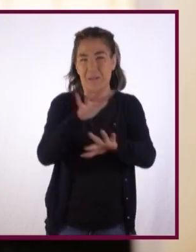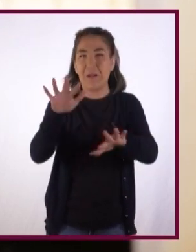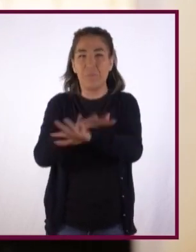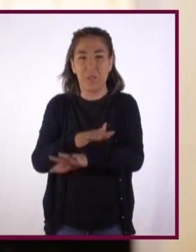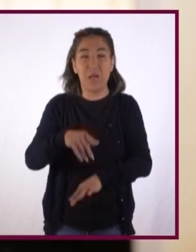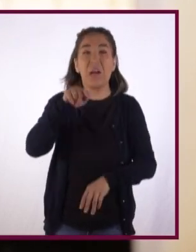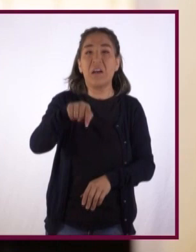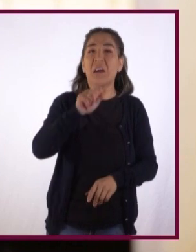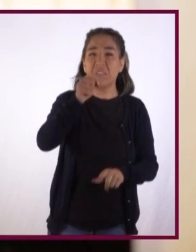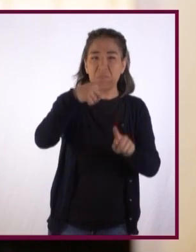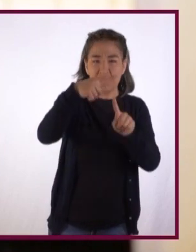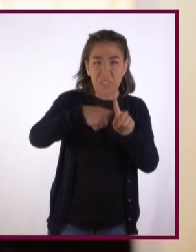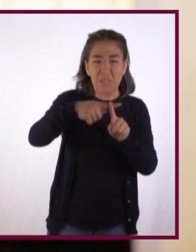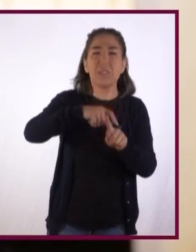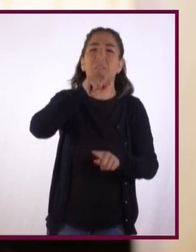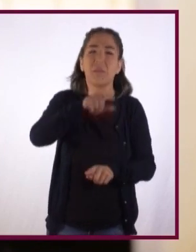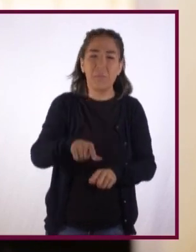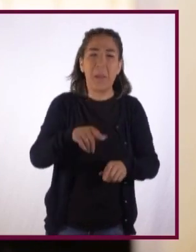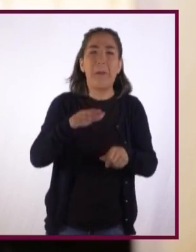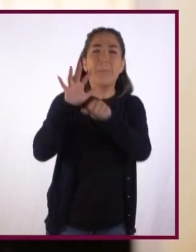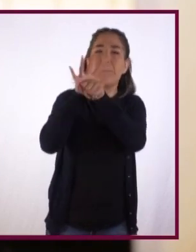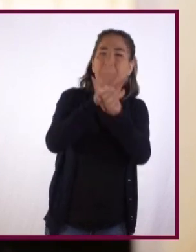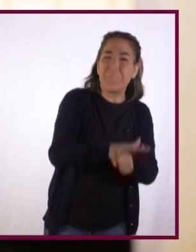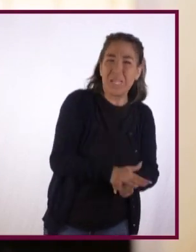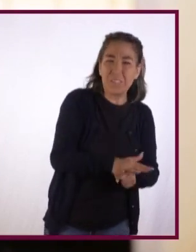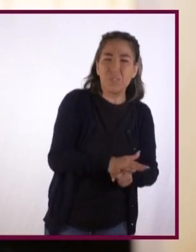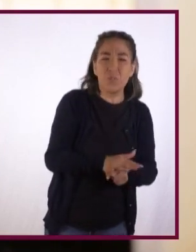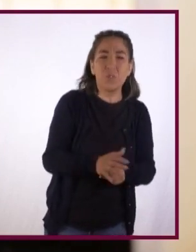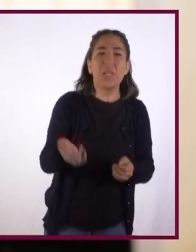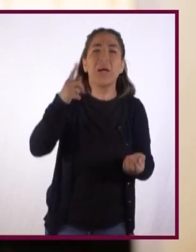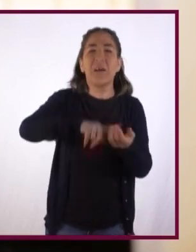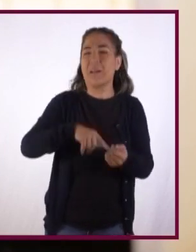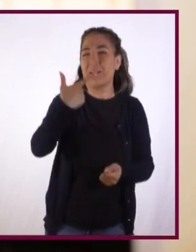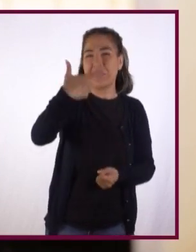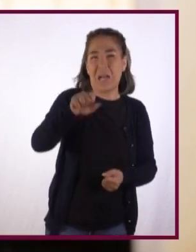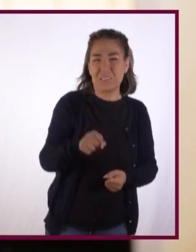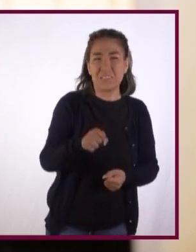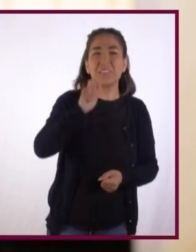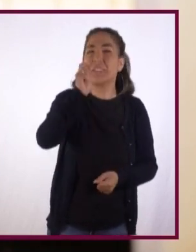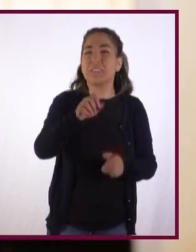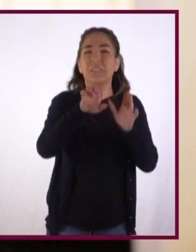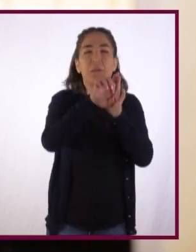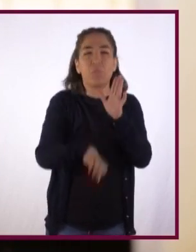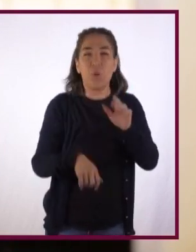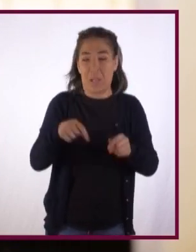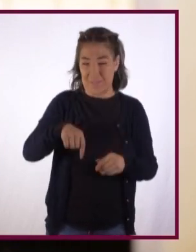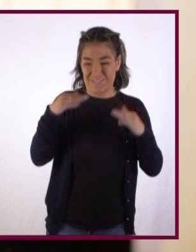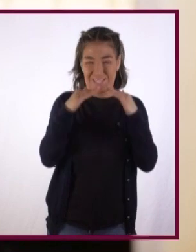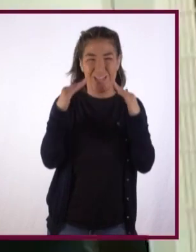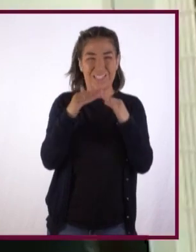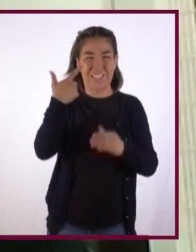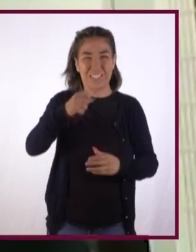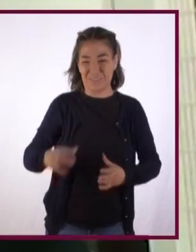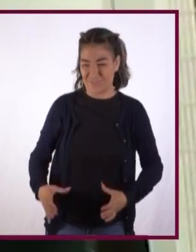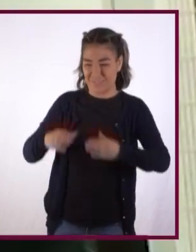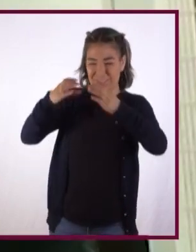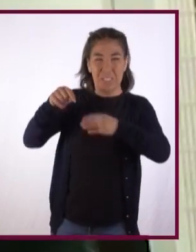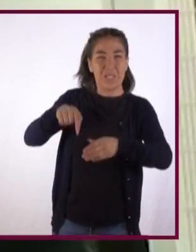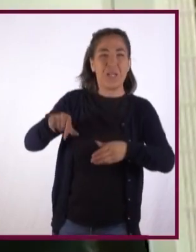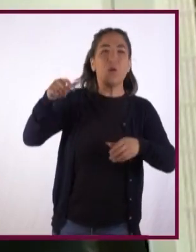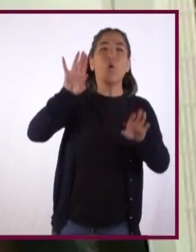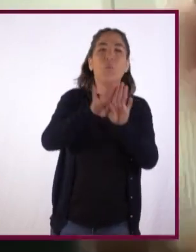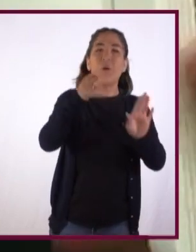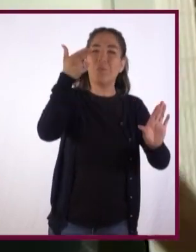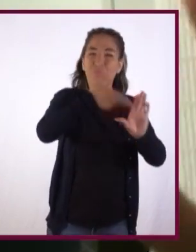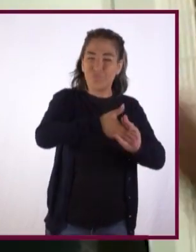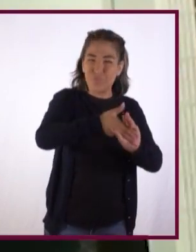cambian. Y no solo temperatura, también podemos tener presión. Por ejemplo, el gas que tenemos en casa. El gas que tenemos en